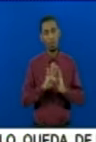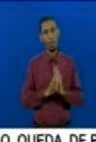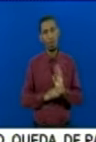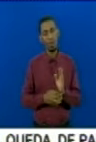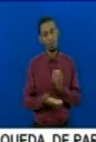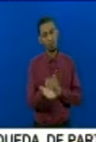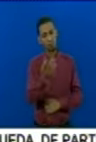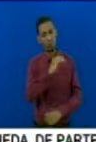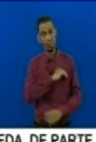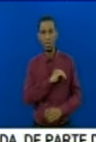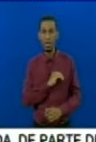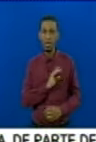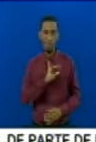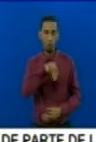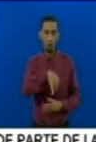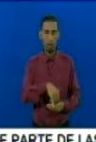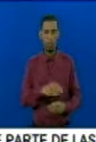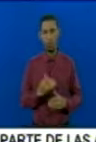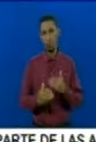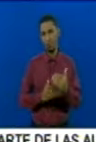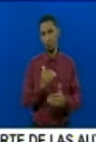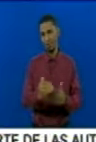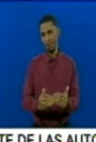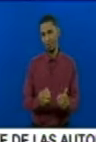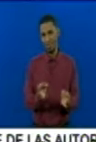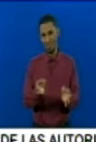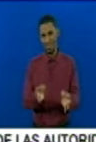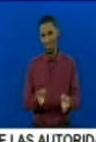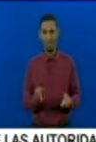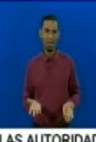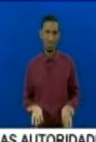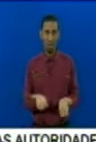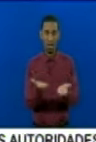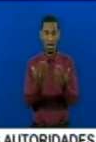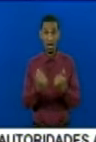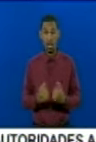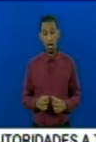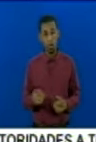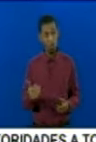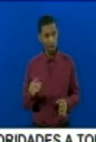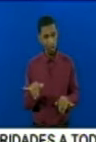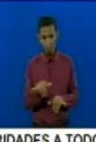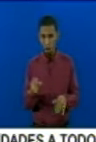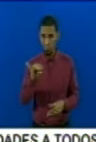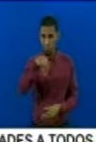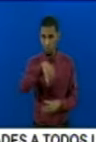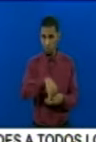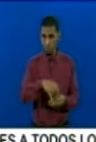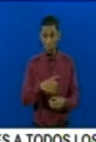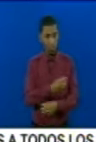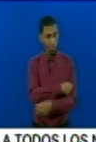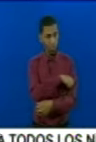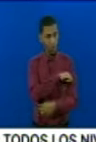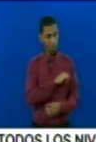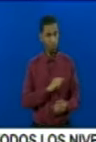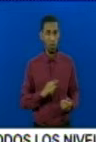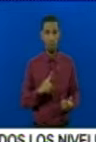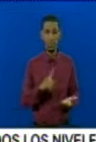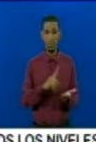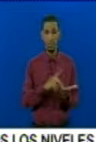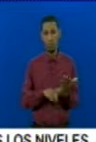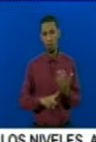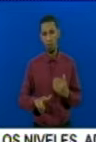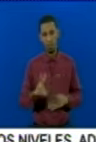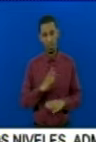también incluidos y partes de este proceso, porque sin duda alguna también forman parte imprescindible del desarrollo de nuestra ciudad de Santiago de Cuba. Les